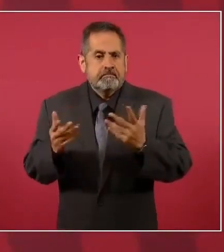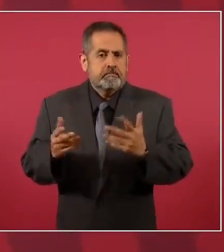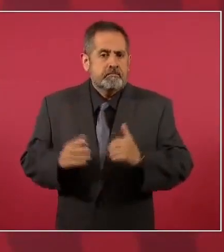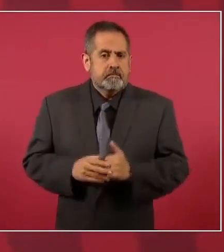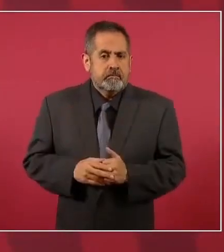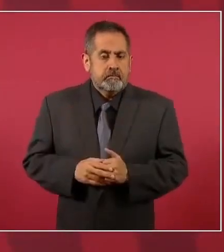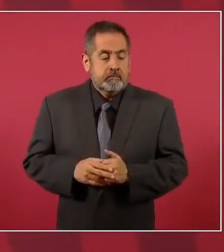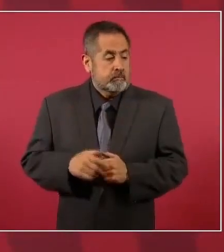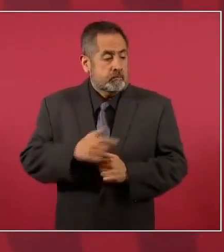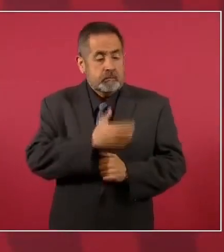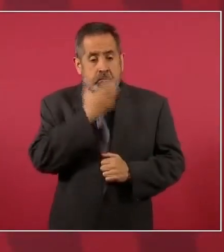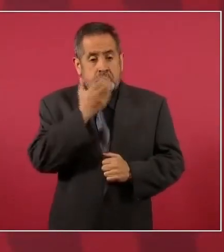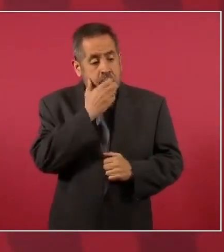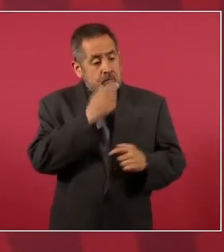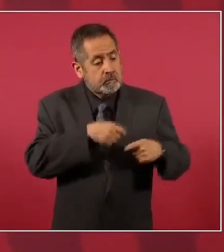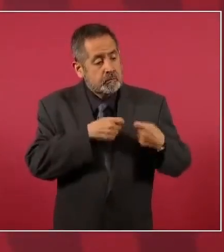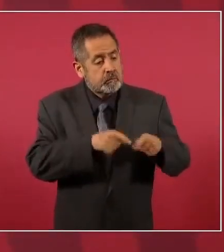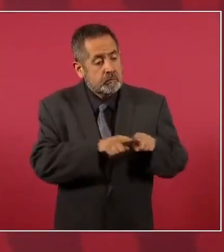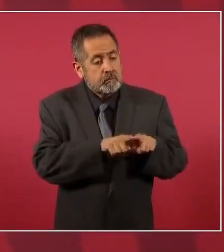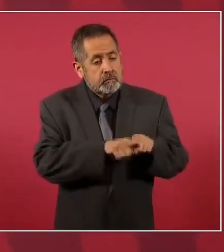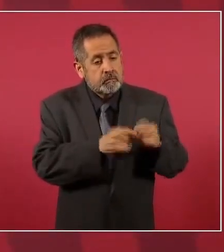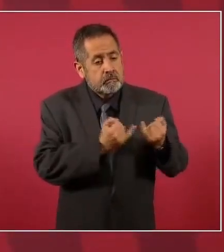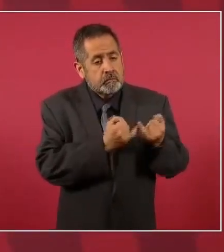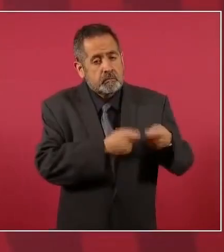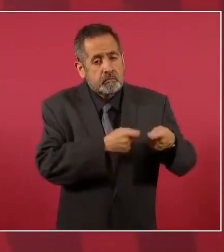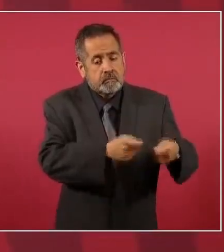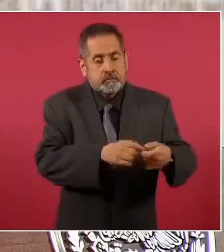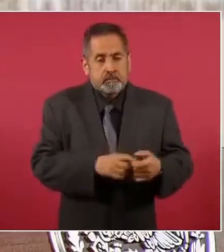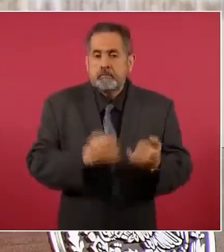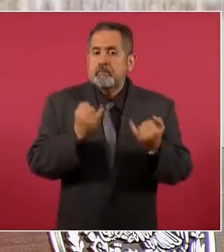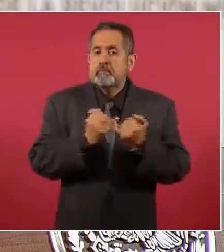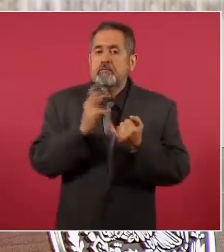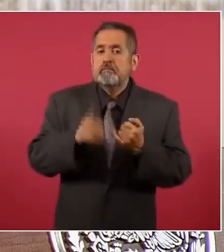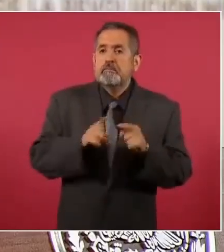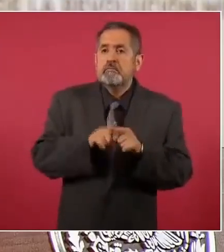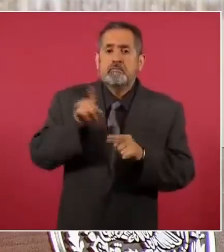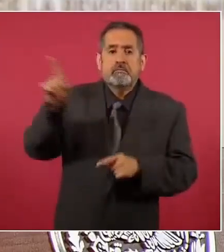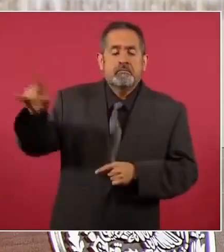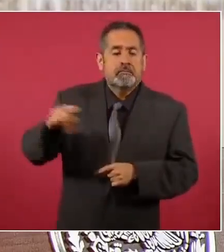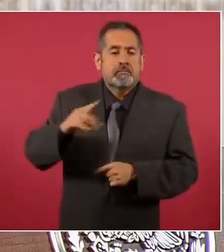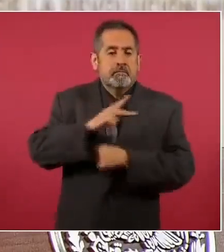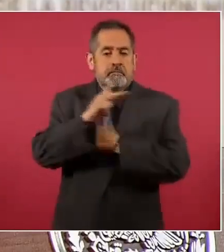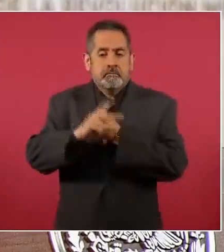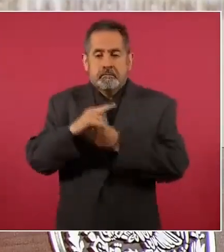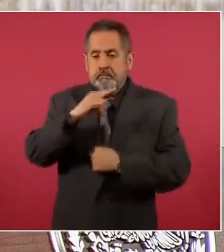y el conservadurismo. Y en Chile pasa lo mismo.